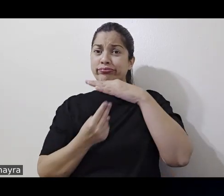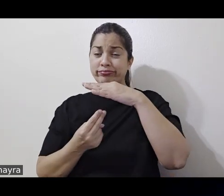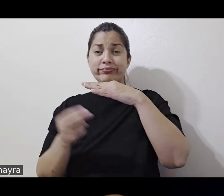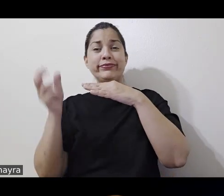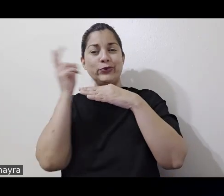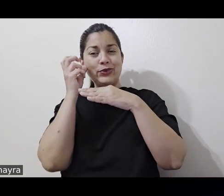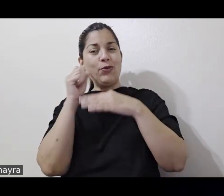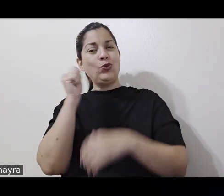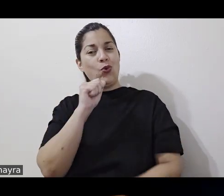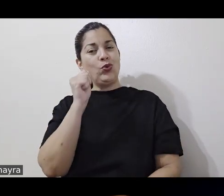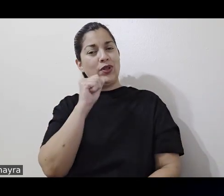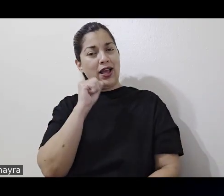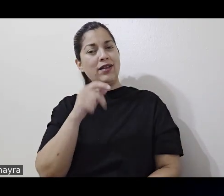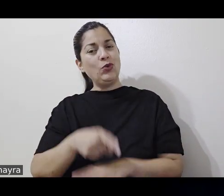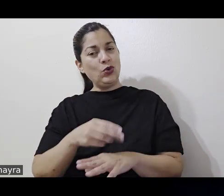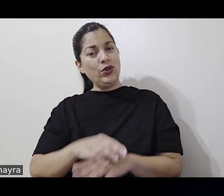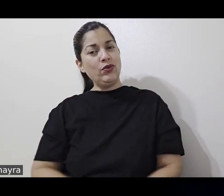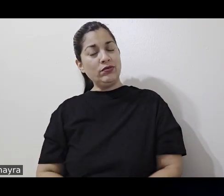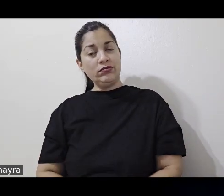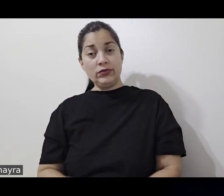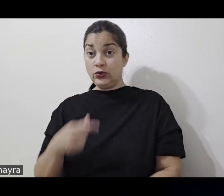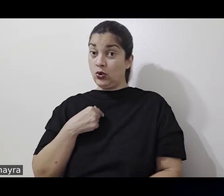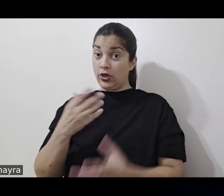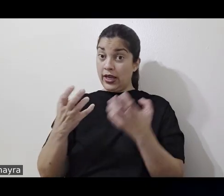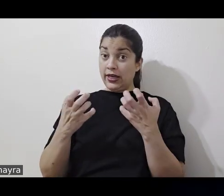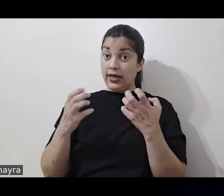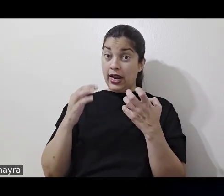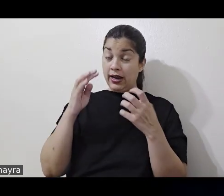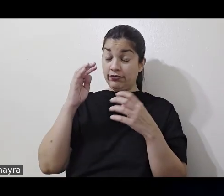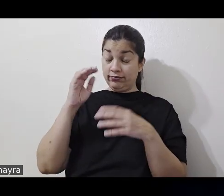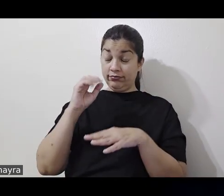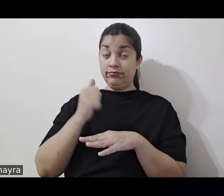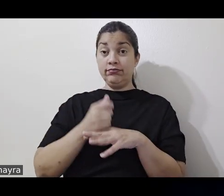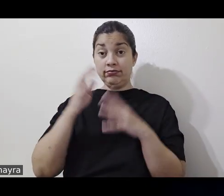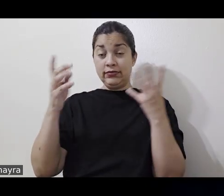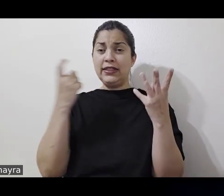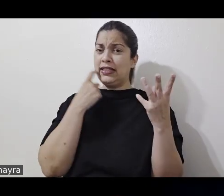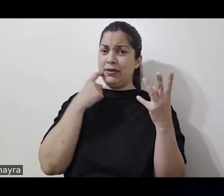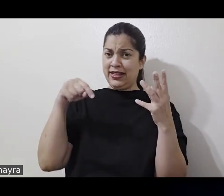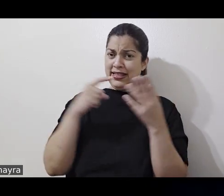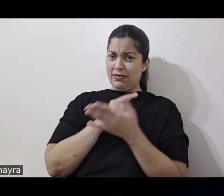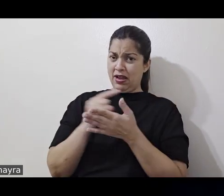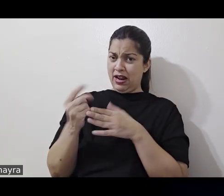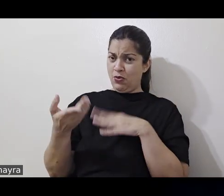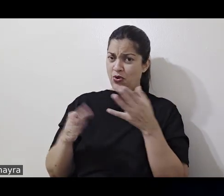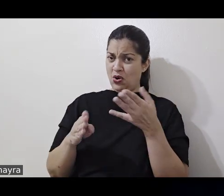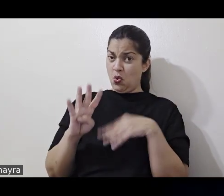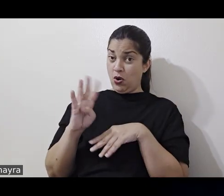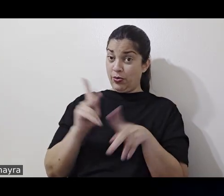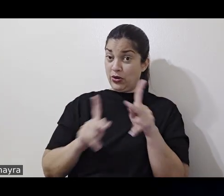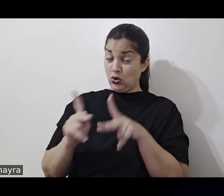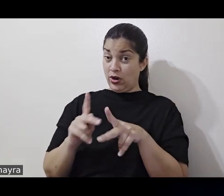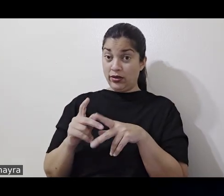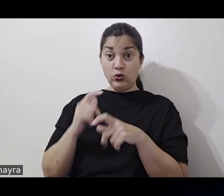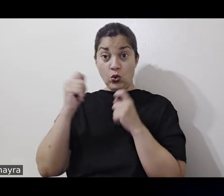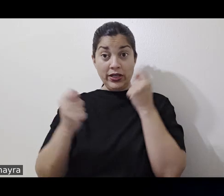los días eso. Pues entonces yo quería crear, y recientemente esta semana murieron como 4 personas, es turista.